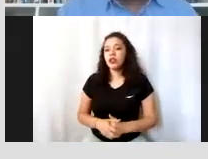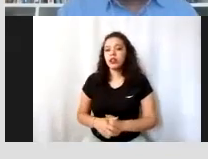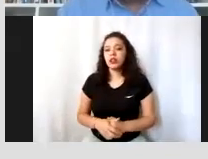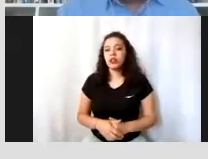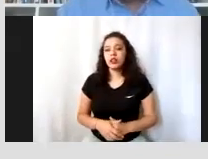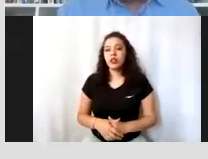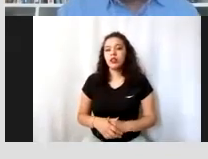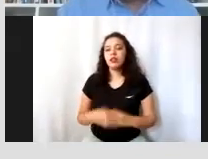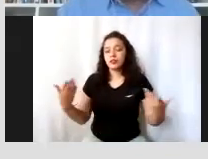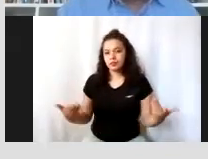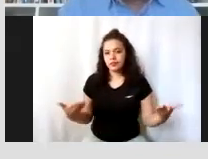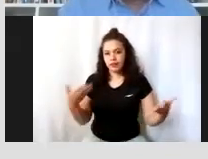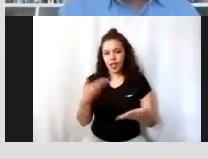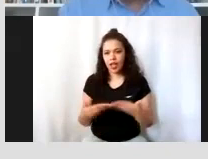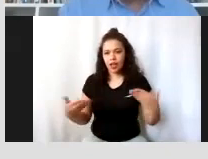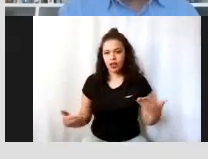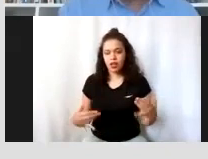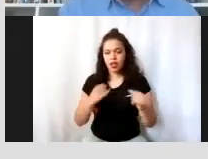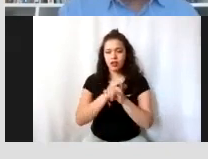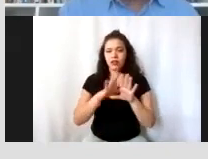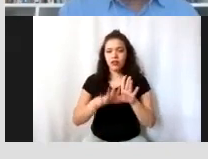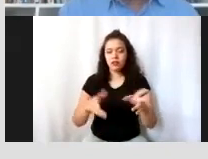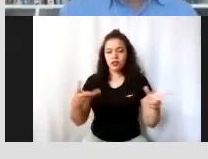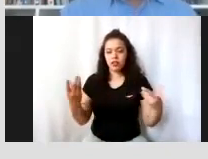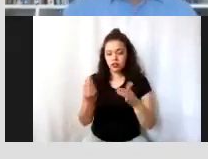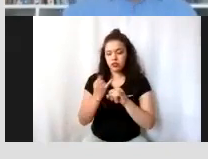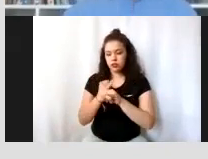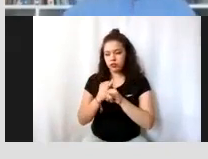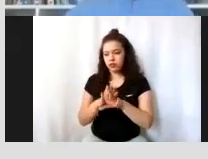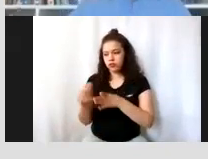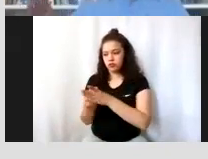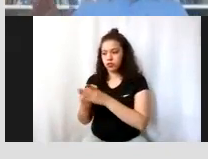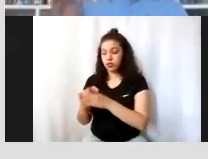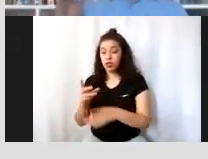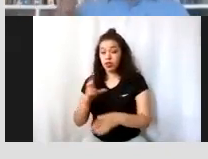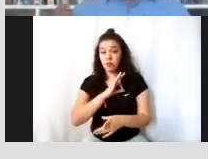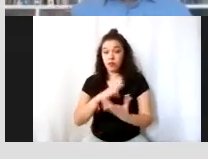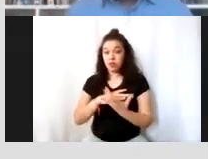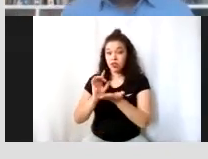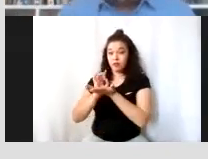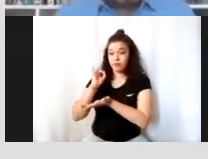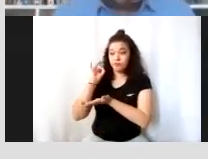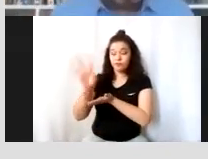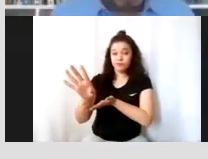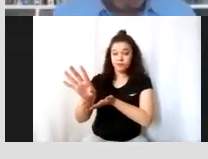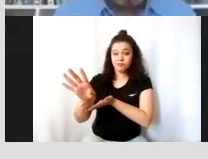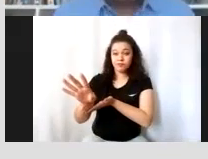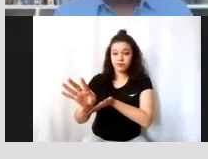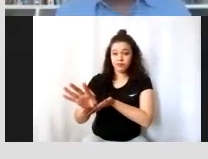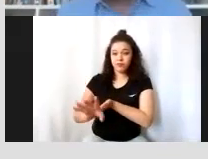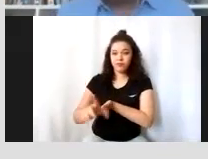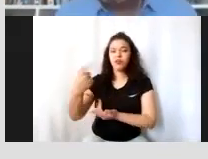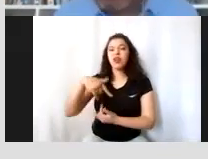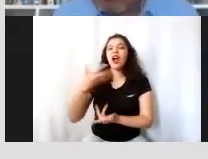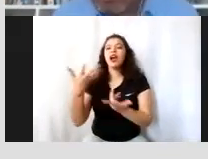Ahora, dice, los datos personales podrán ser transferidos. ¿A qué qué transferencias hacen ustedes?